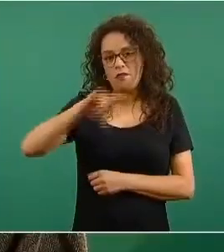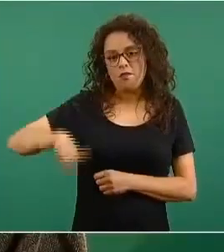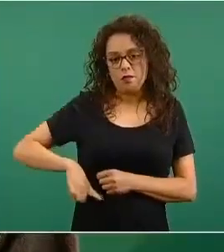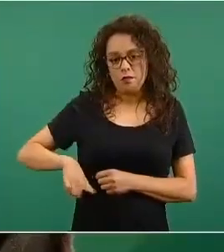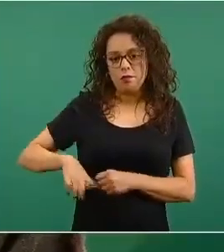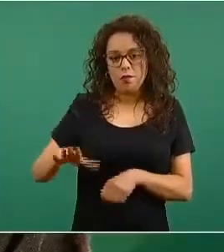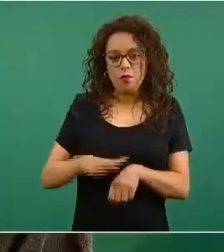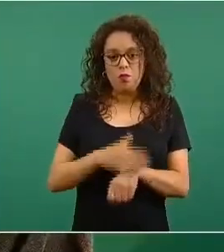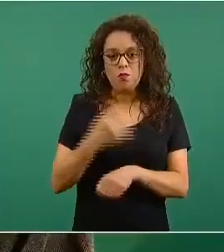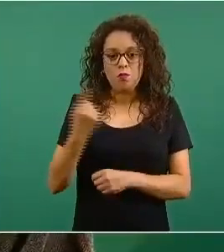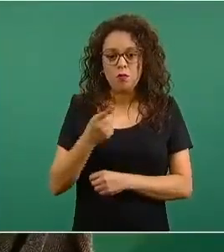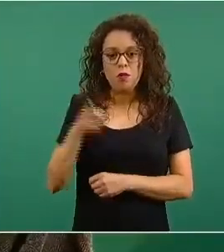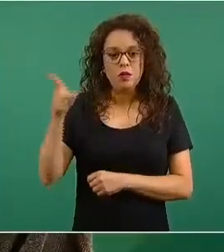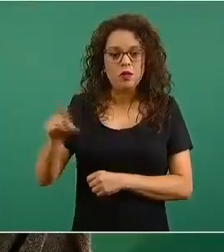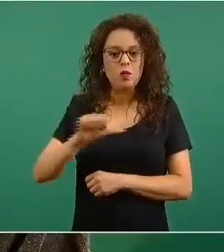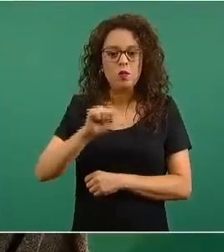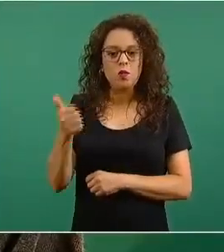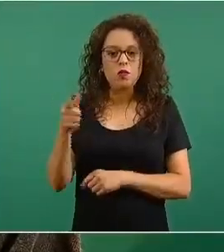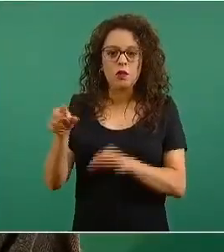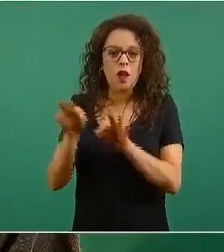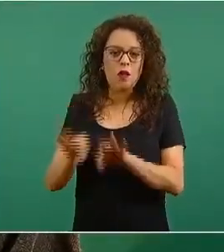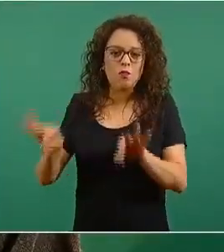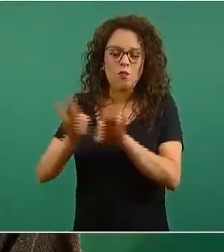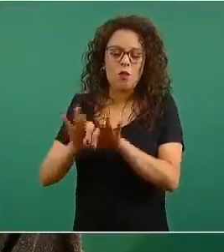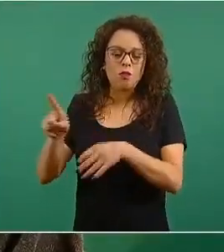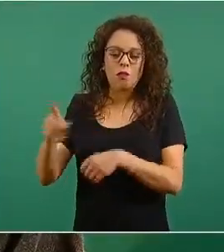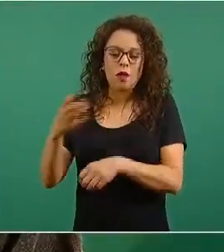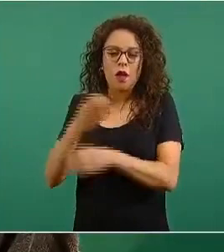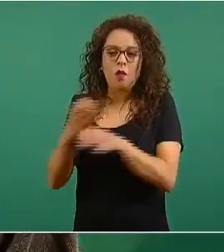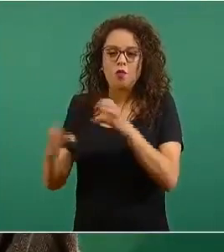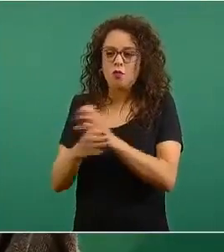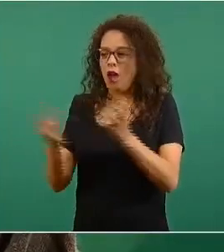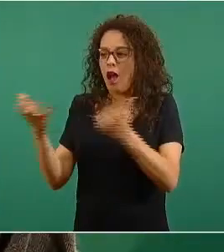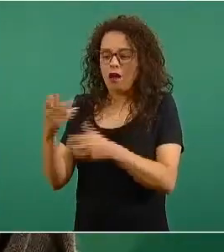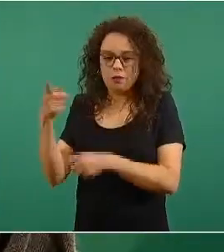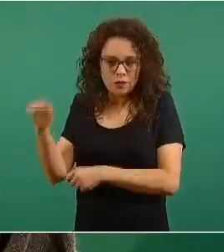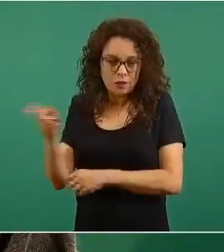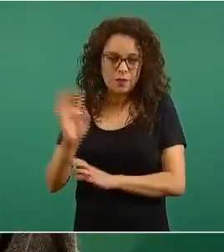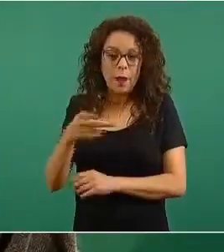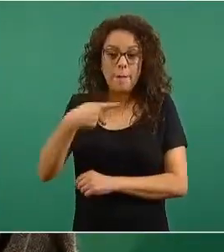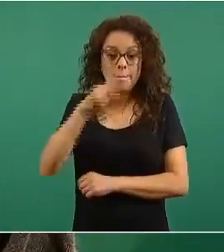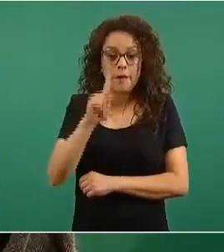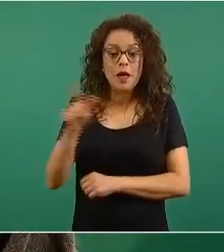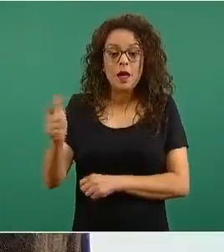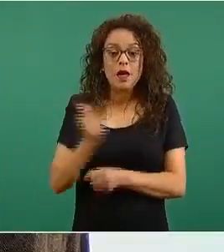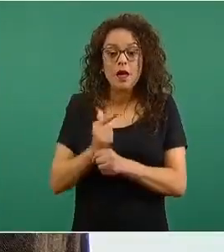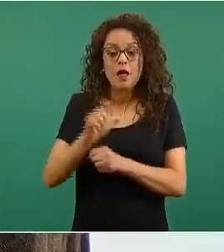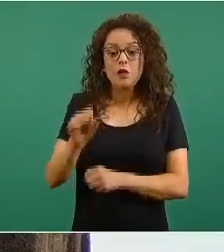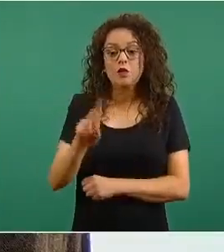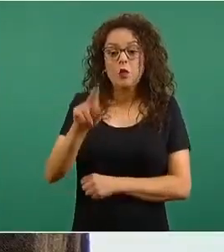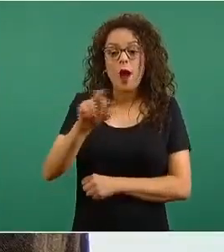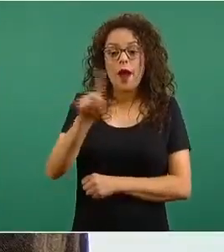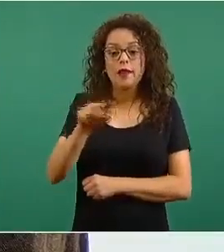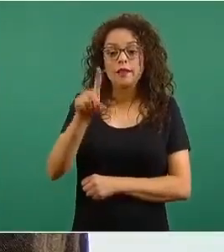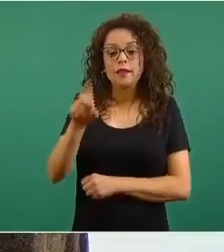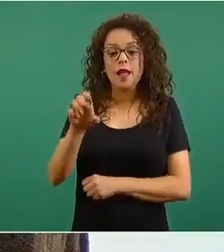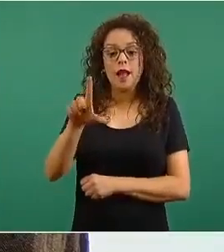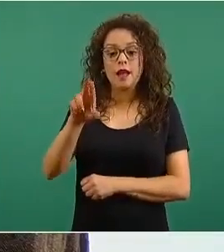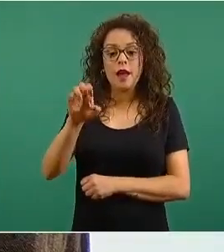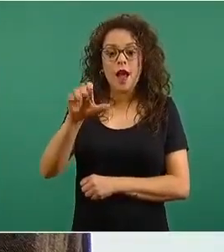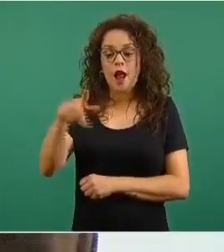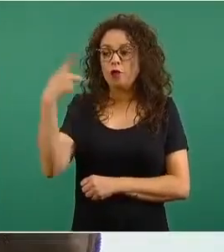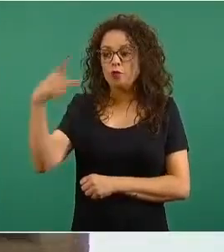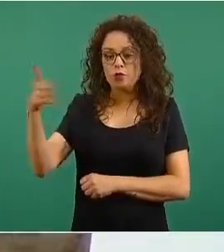un elemento importantísimo que resolver, participó el licenciado Suárez del Real, su secretario de